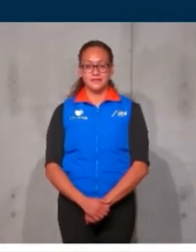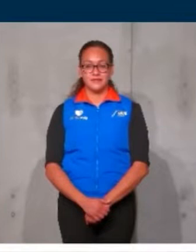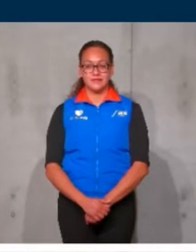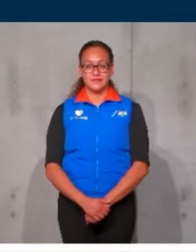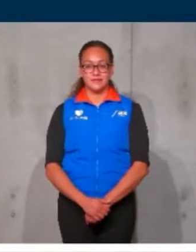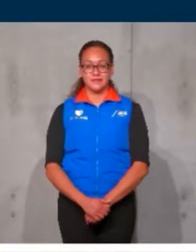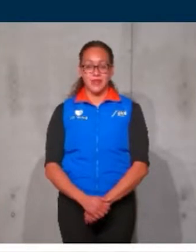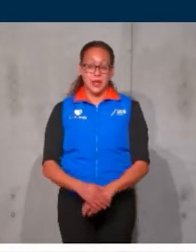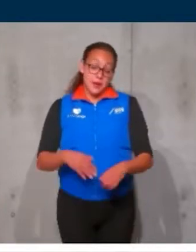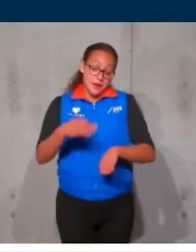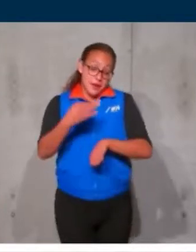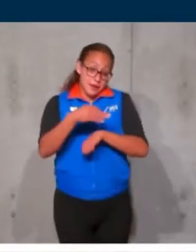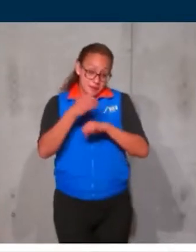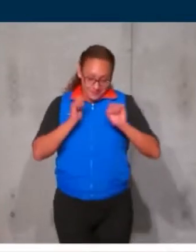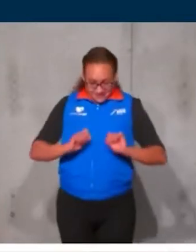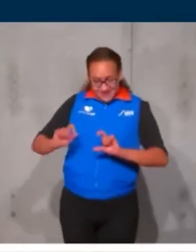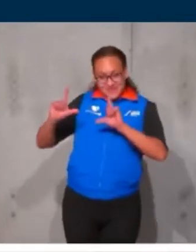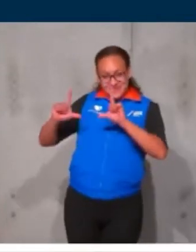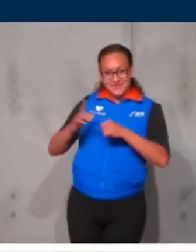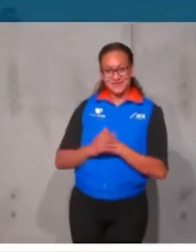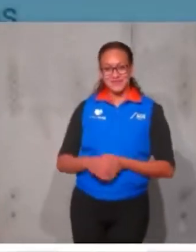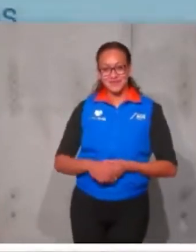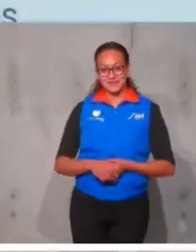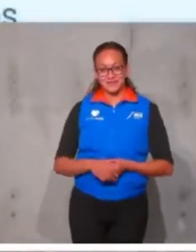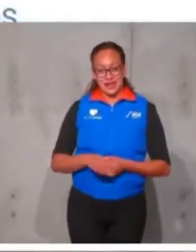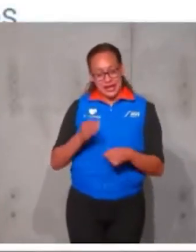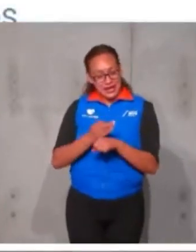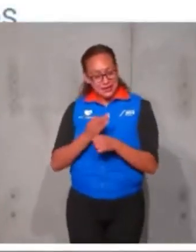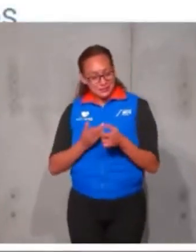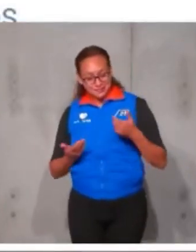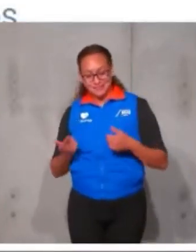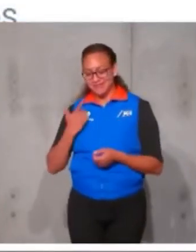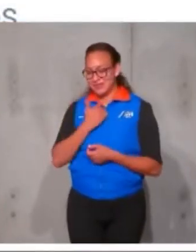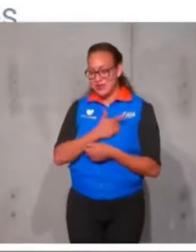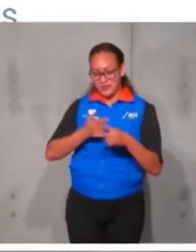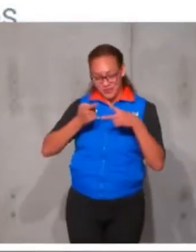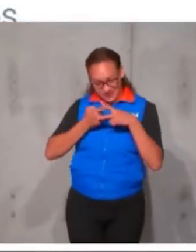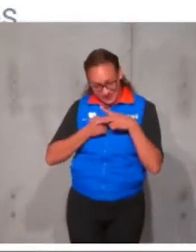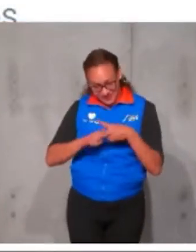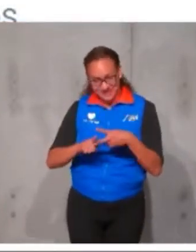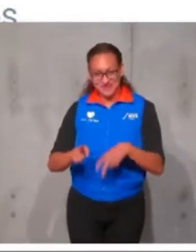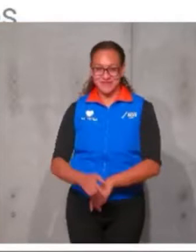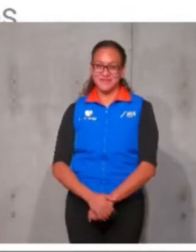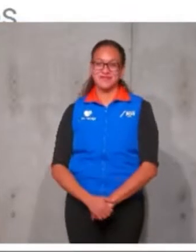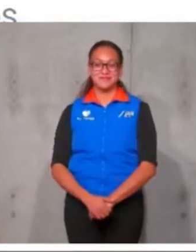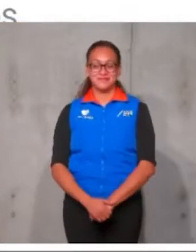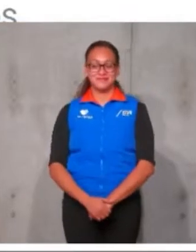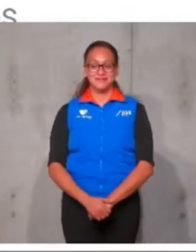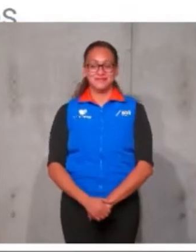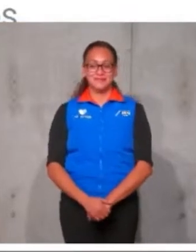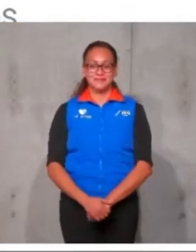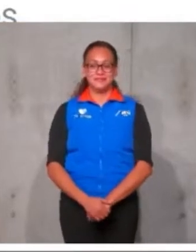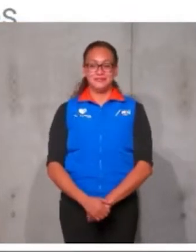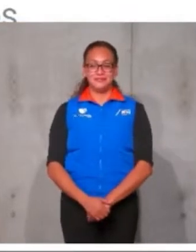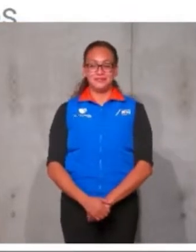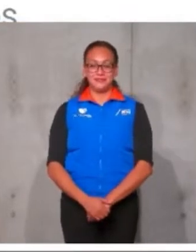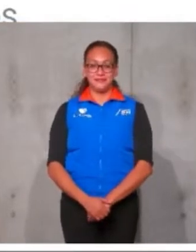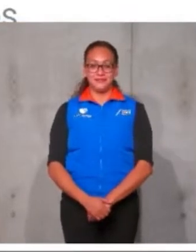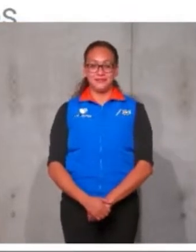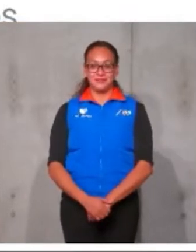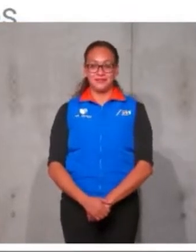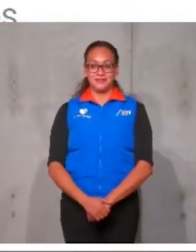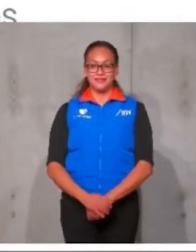voy a compartir mi presentación y con todo gusto doy inicio.